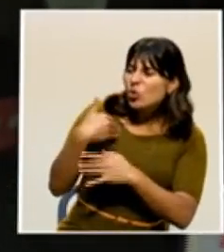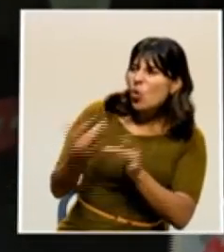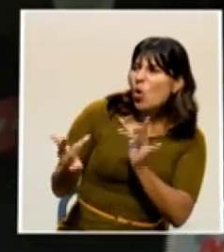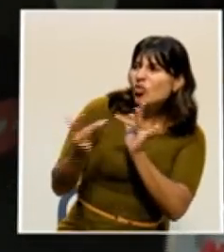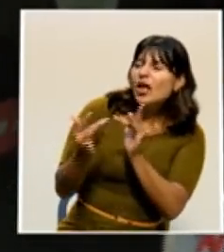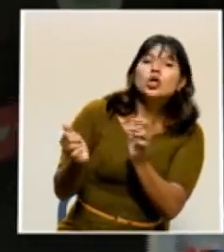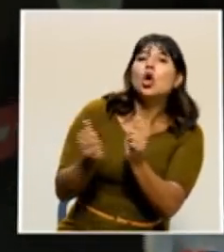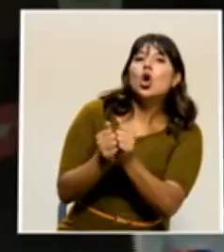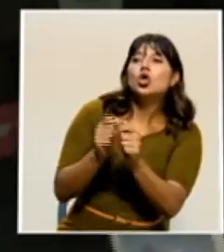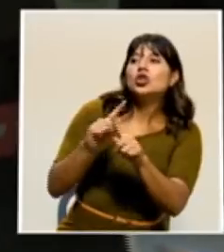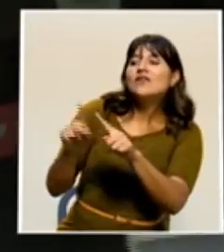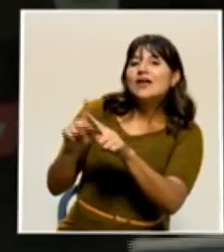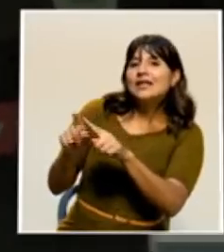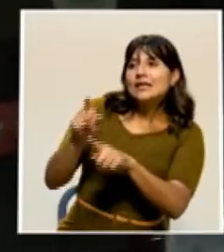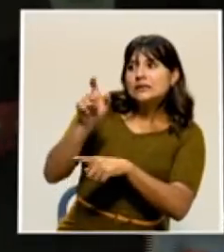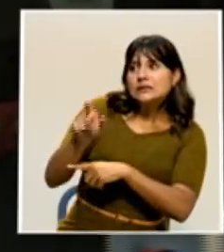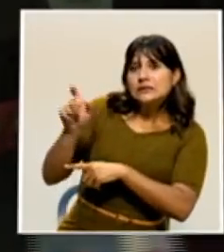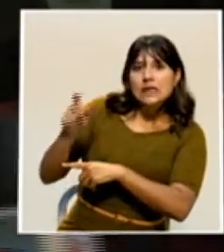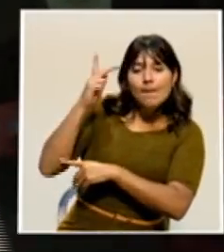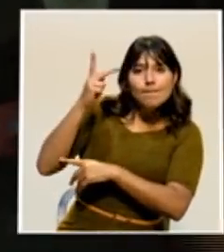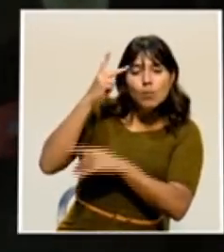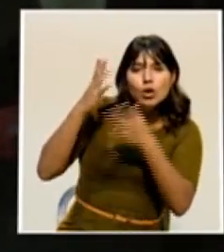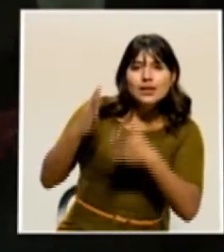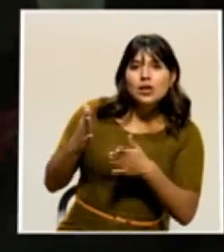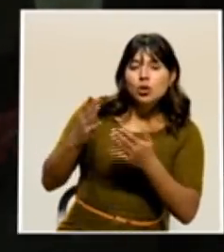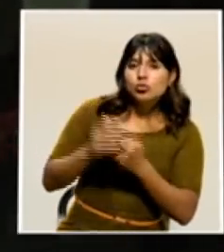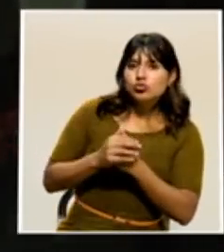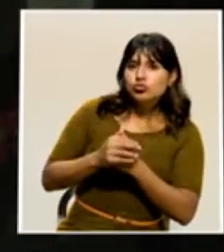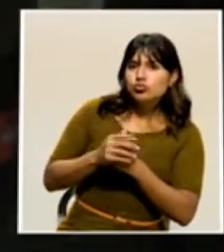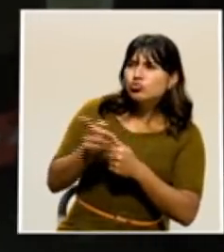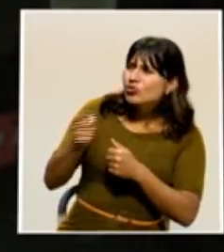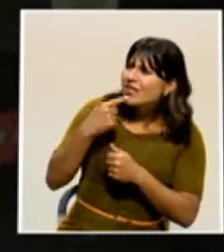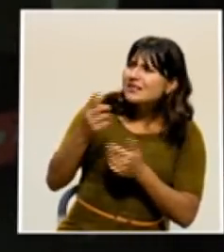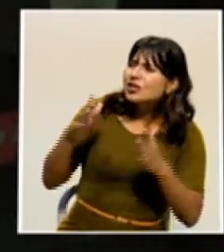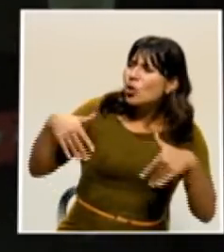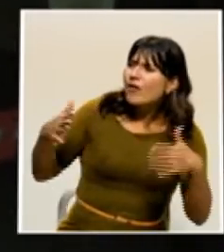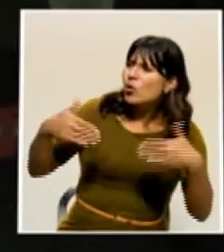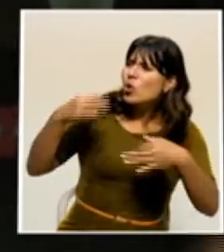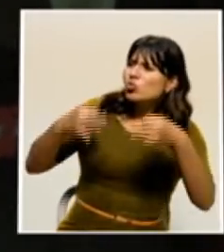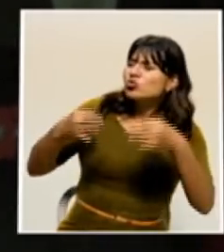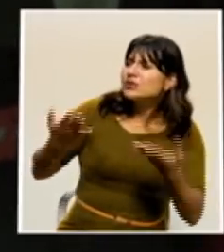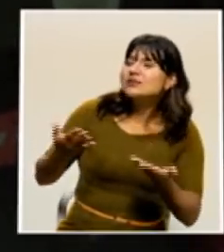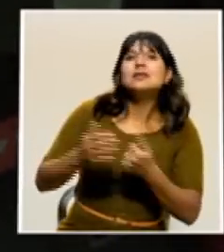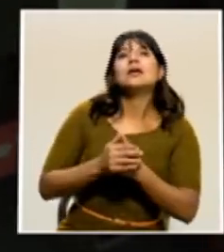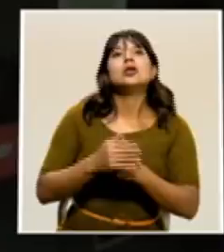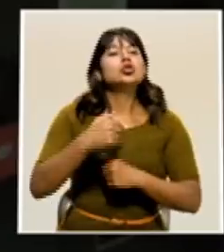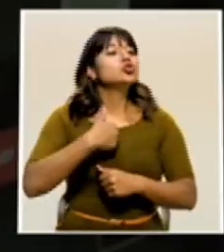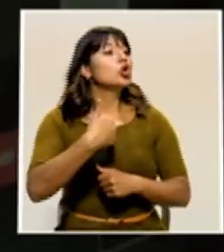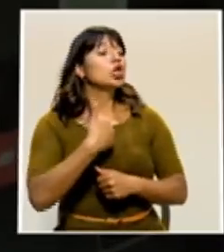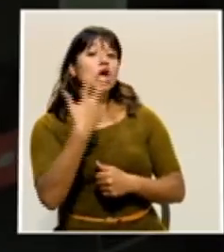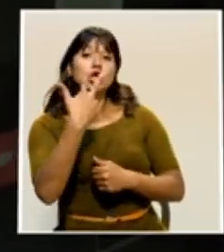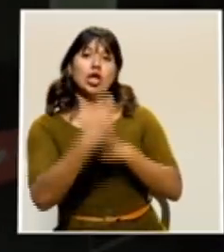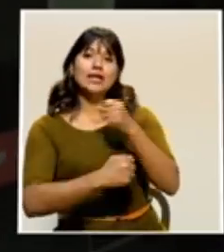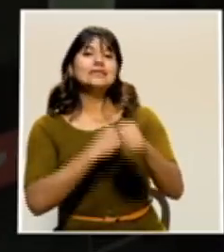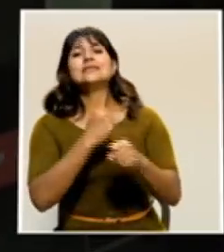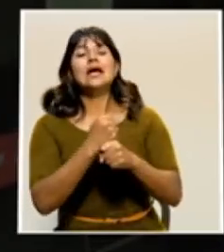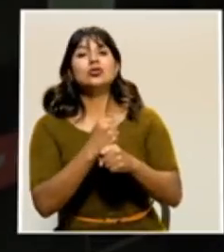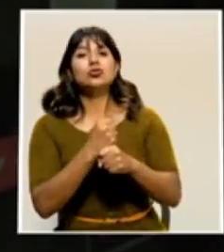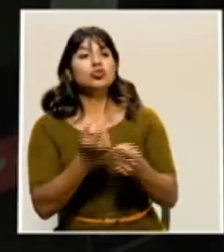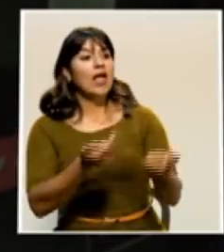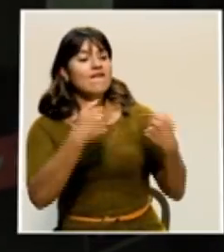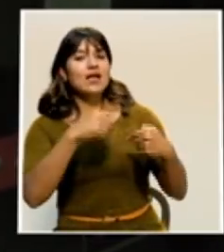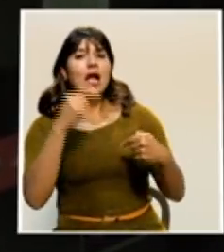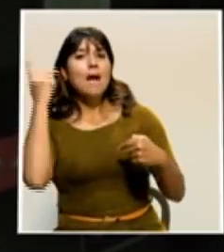que aún no hay justicia. ¿Cuál es el tema aquí entonces? Tengo 3 años de esperar que traigan un político. ¿Usted lo ha visto aquí